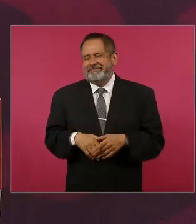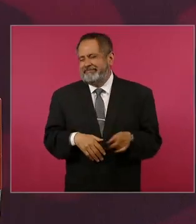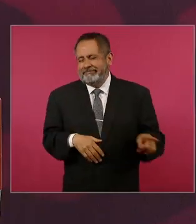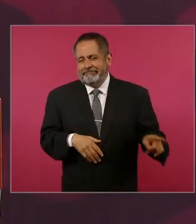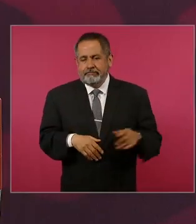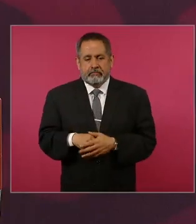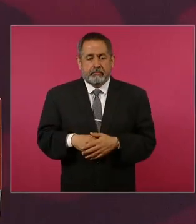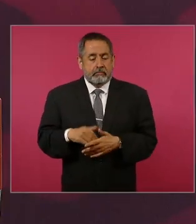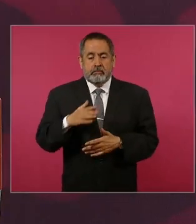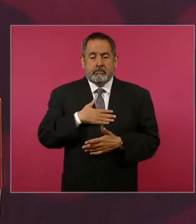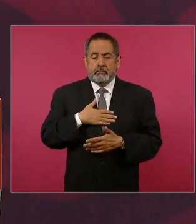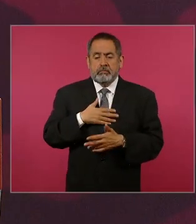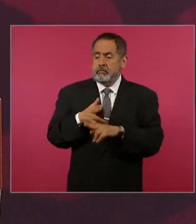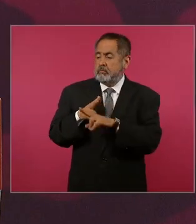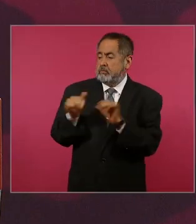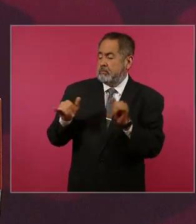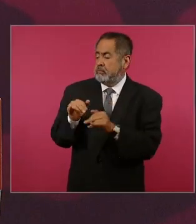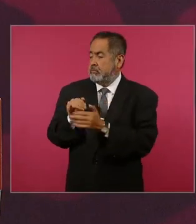centristas,